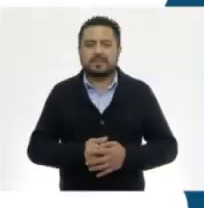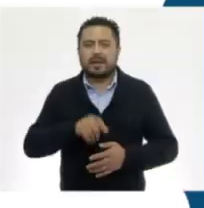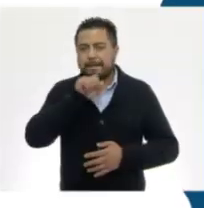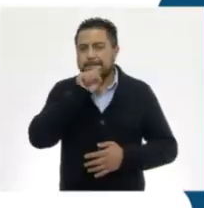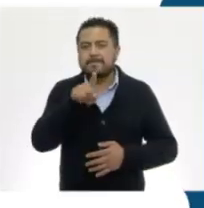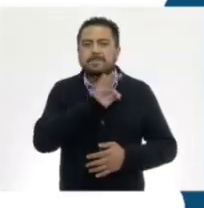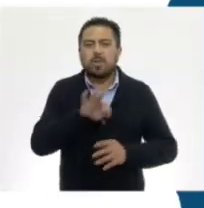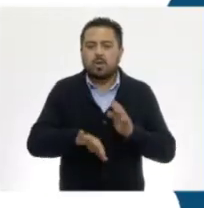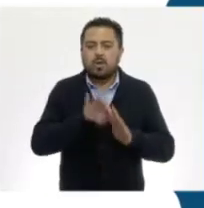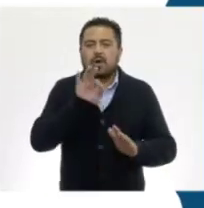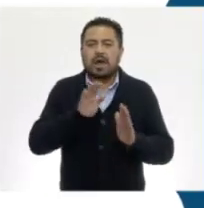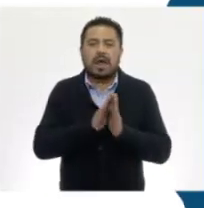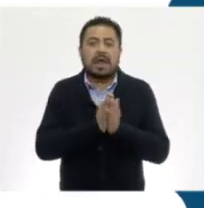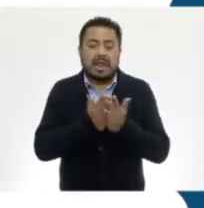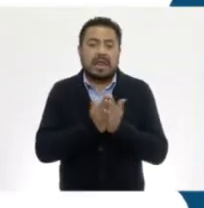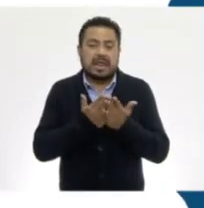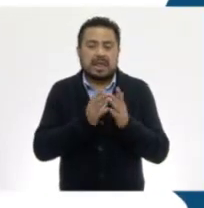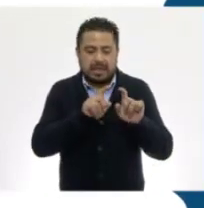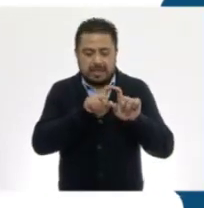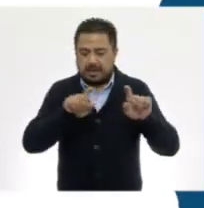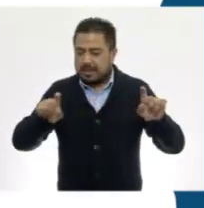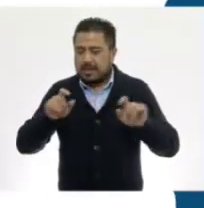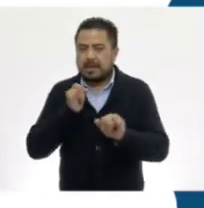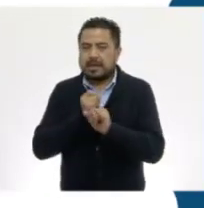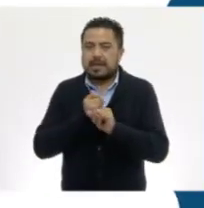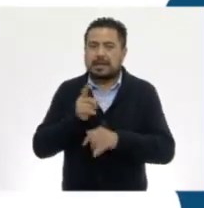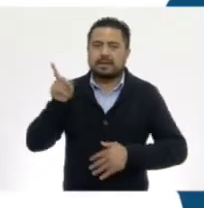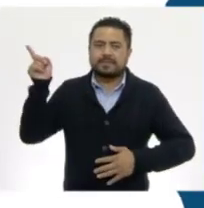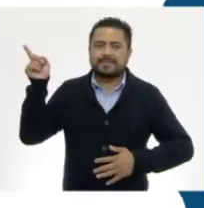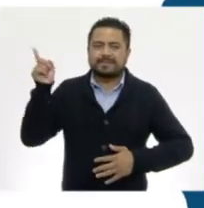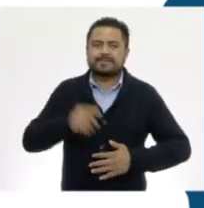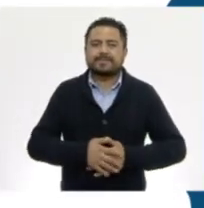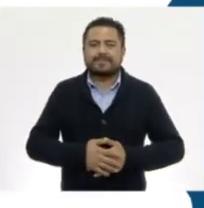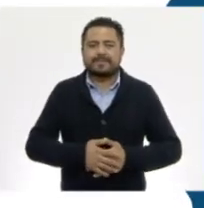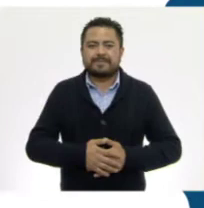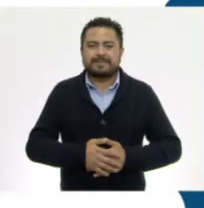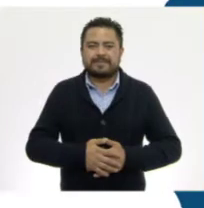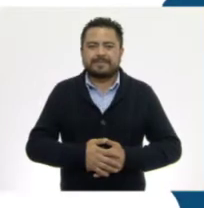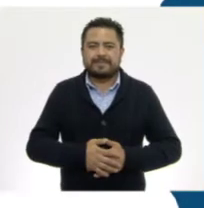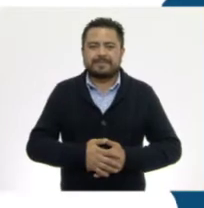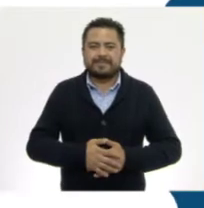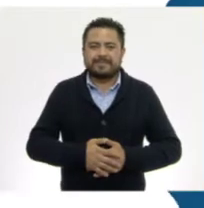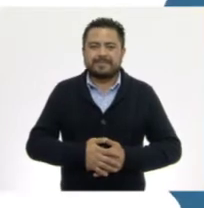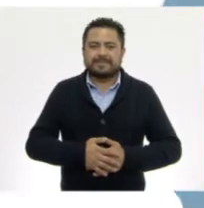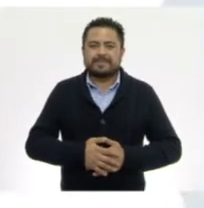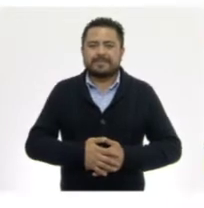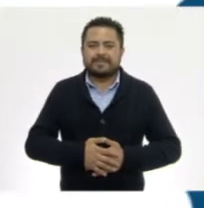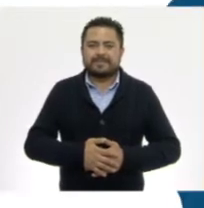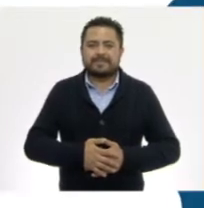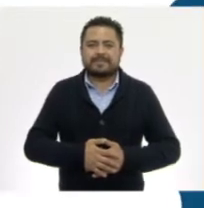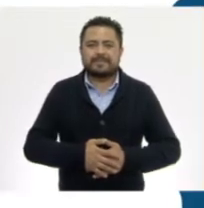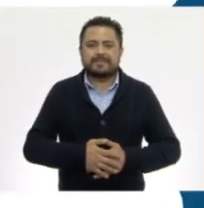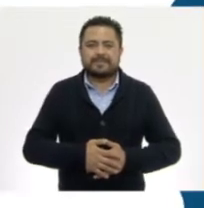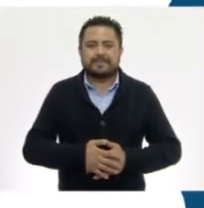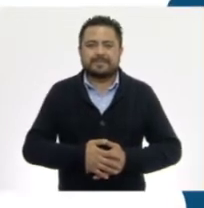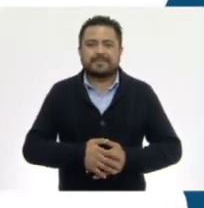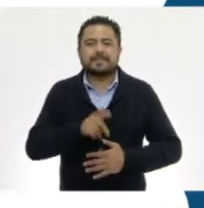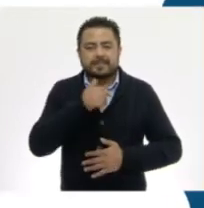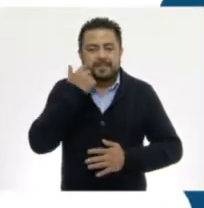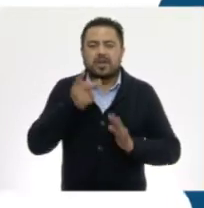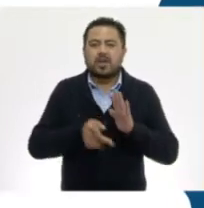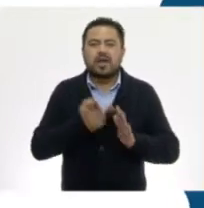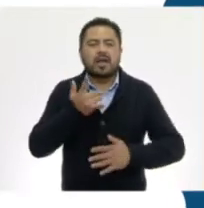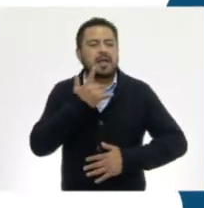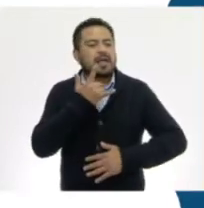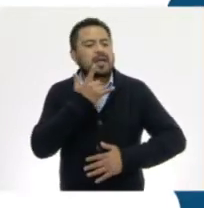También puedes encontrar los libros de texto en la página conalitec.cep.gov.mx. Si quieres volver